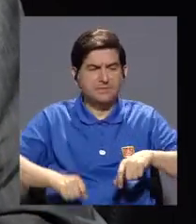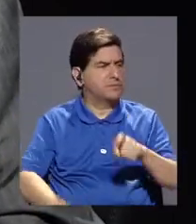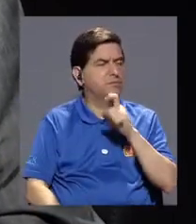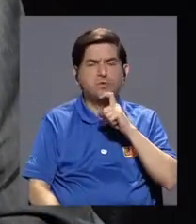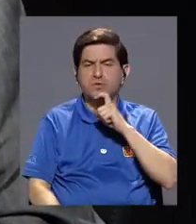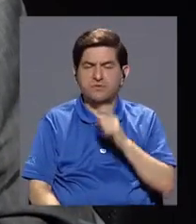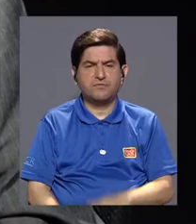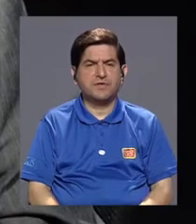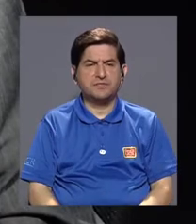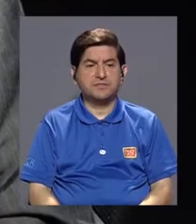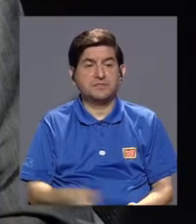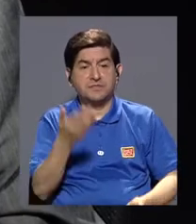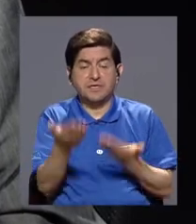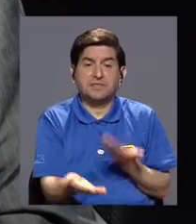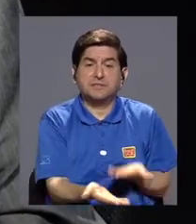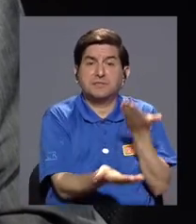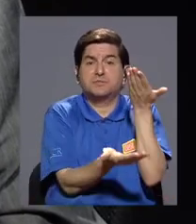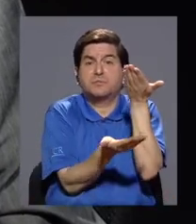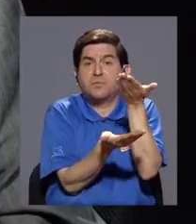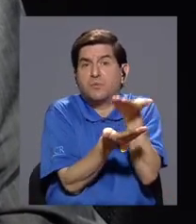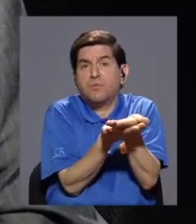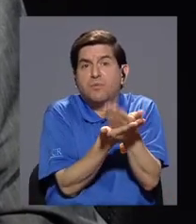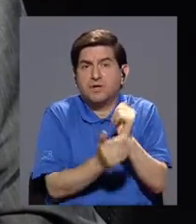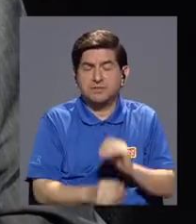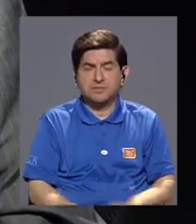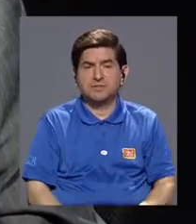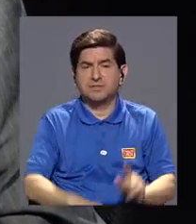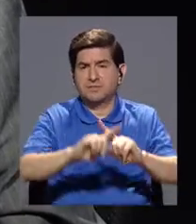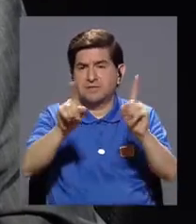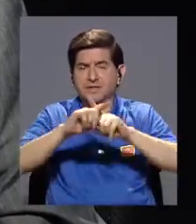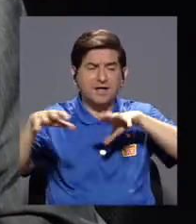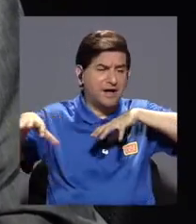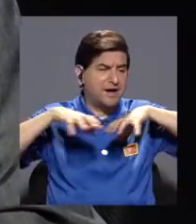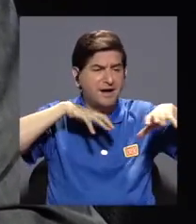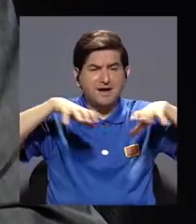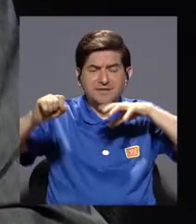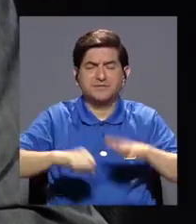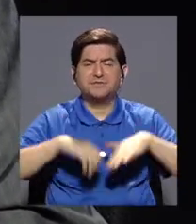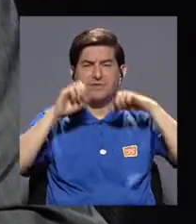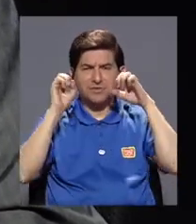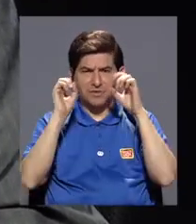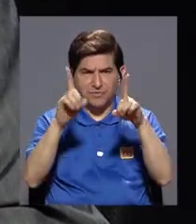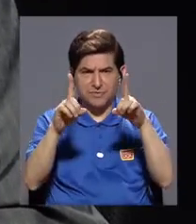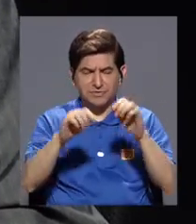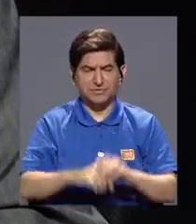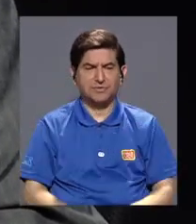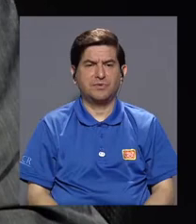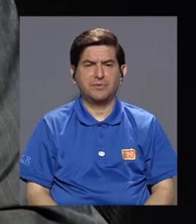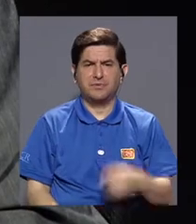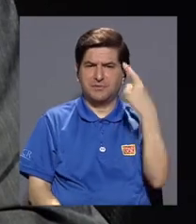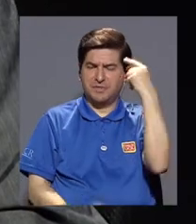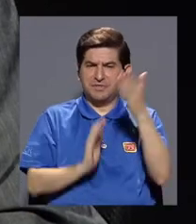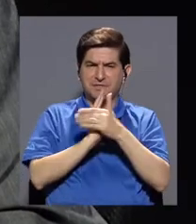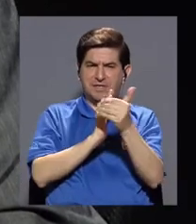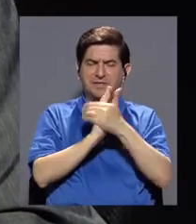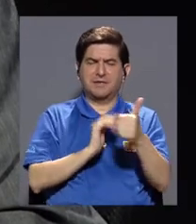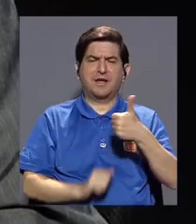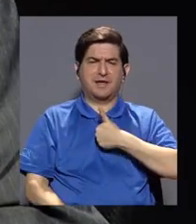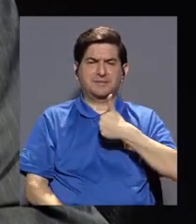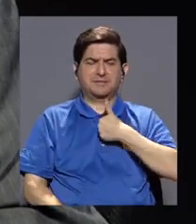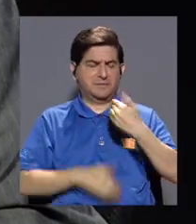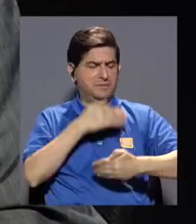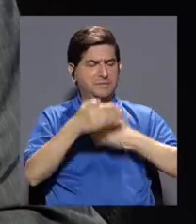muy difícil plantear de pronto una serie de acciones para la educación en la capacidad de